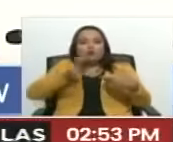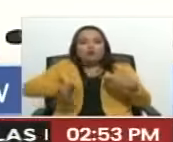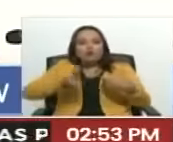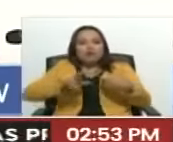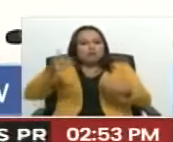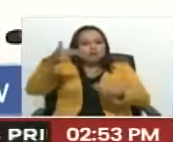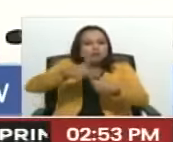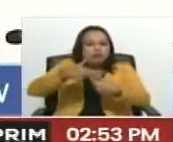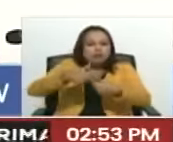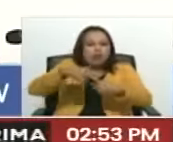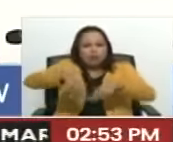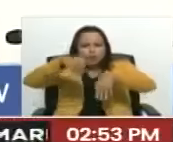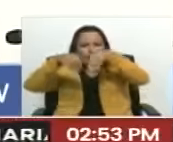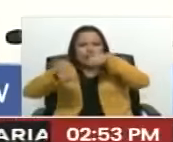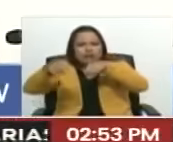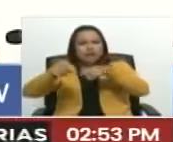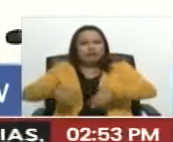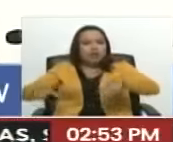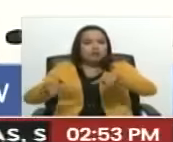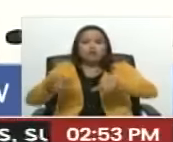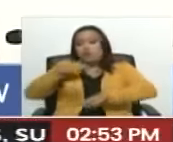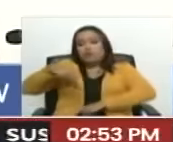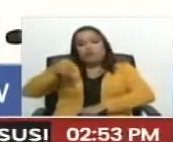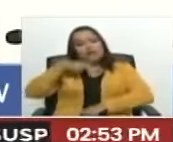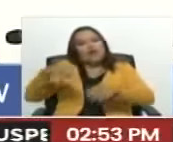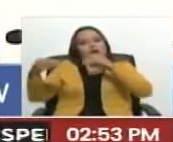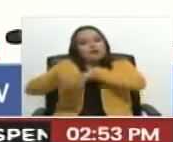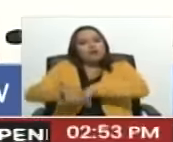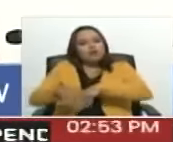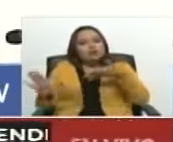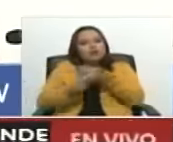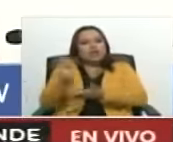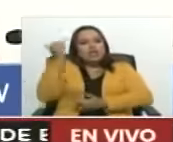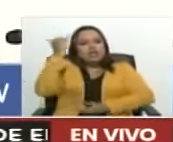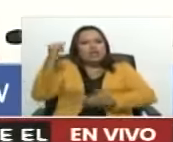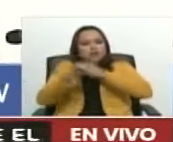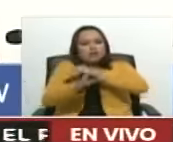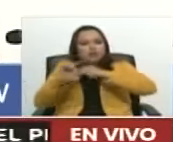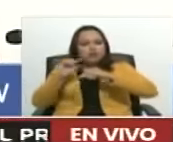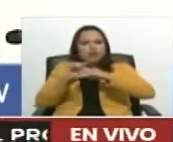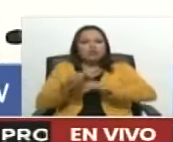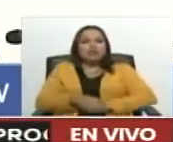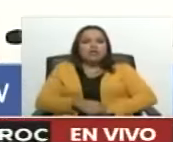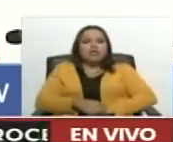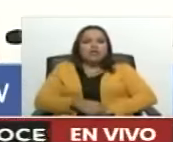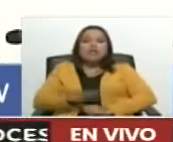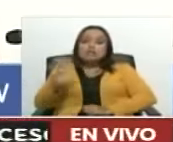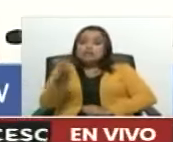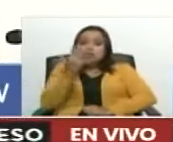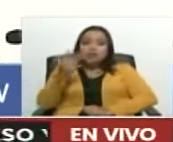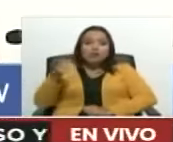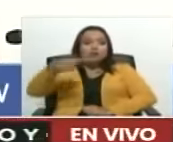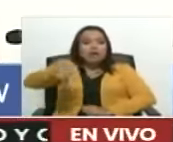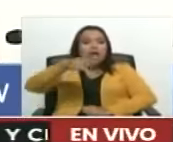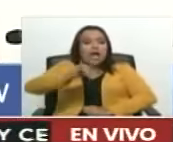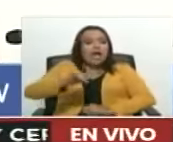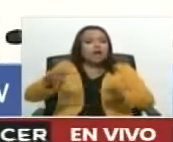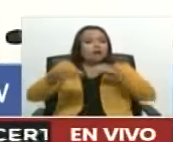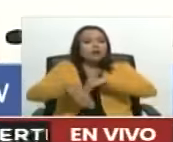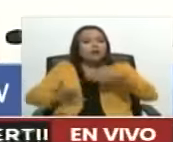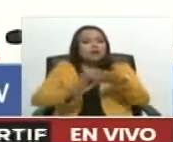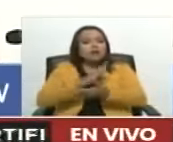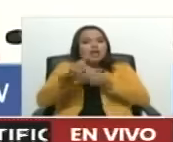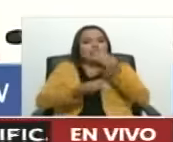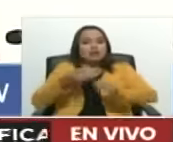áreas. Nosotros nos oponemos a la pretensión de Guyana. 5. ¿Está usted de acuerdo con la creación del Estado Guayana Esequiba y